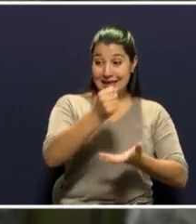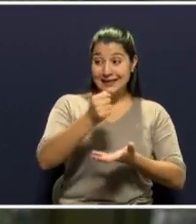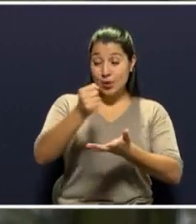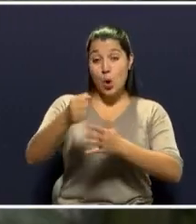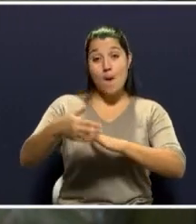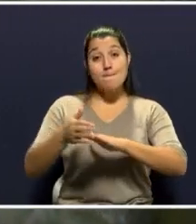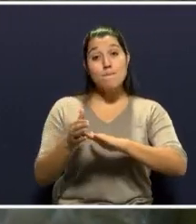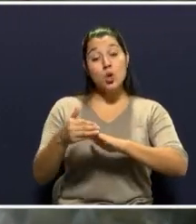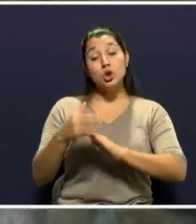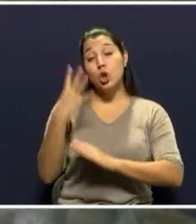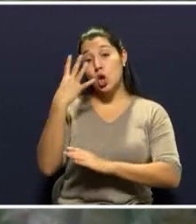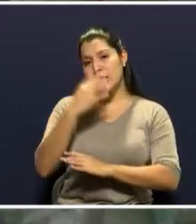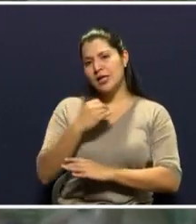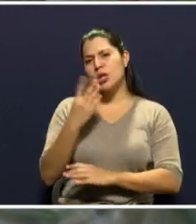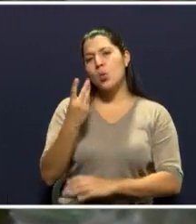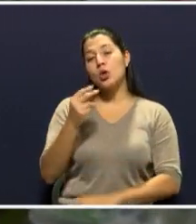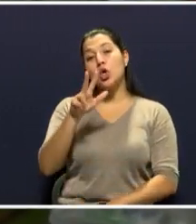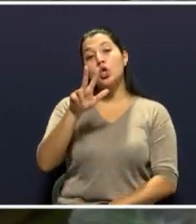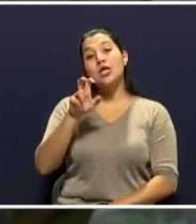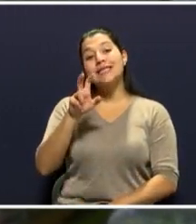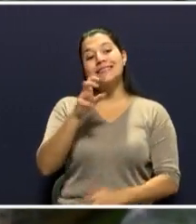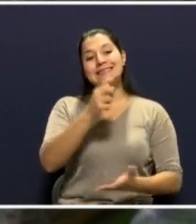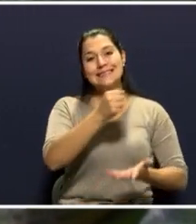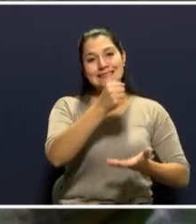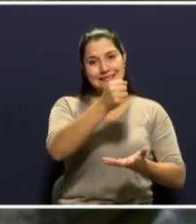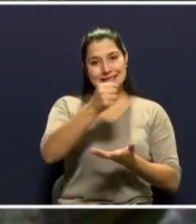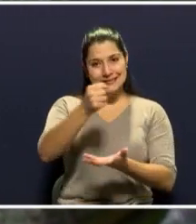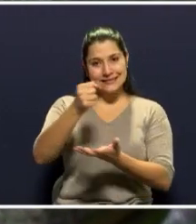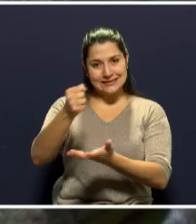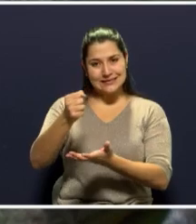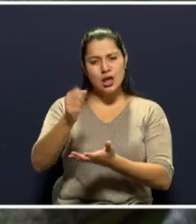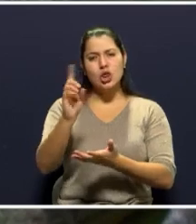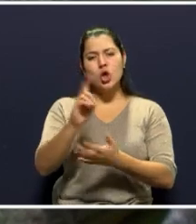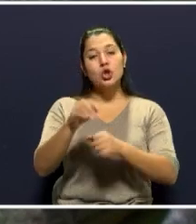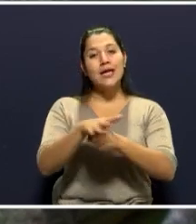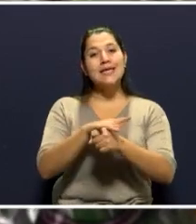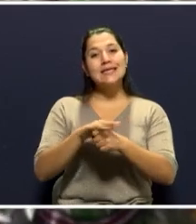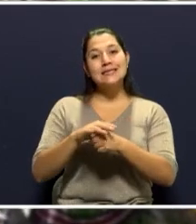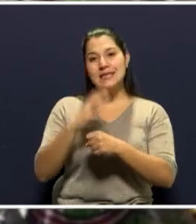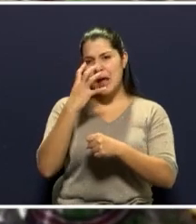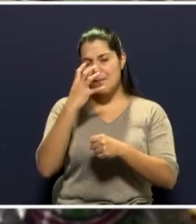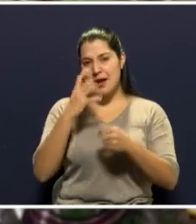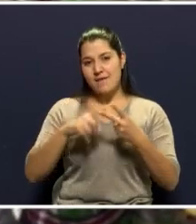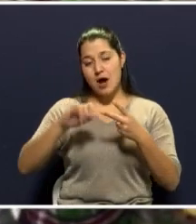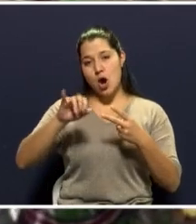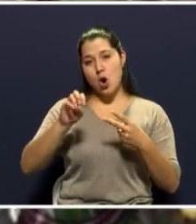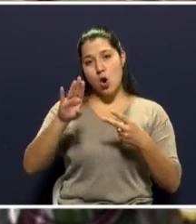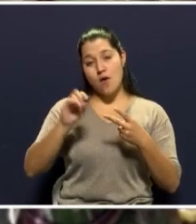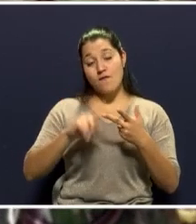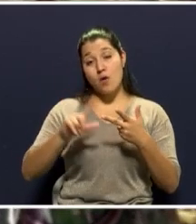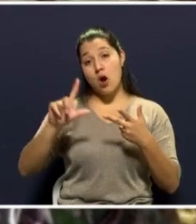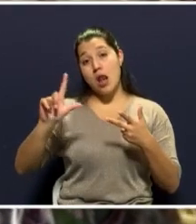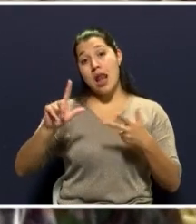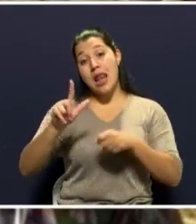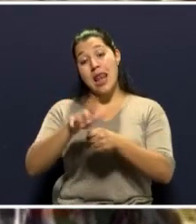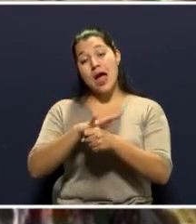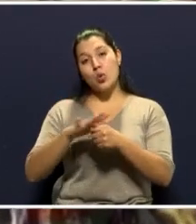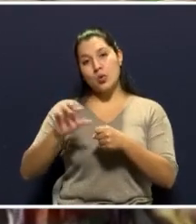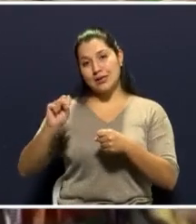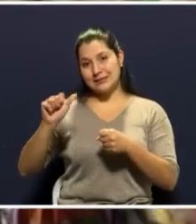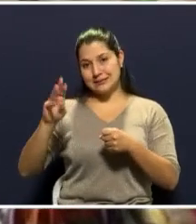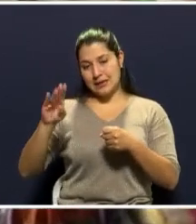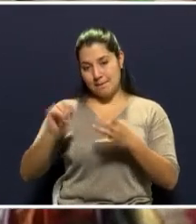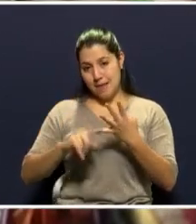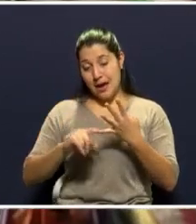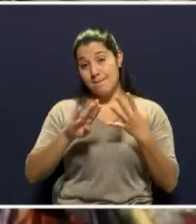del Distrito de Colorado 300 de estos paquetes en localidades como Isla Brava, El Jobo, Laguna de Samay, Barra del Colorado